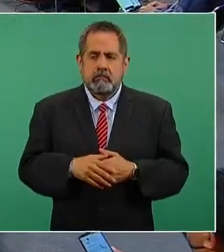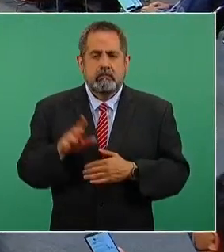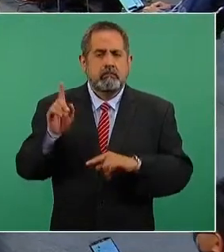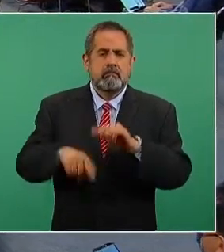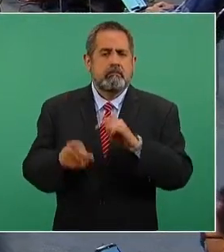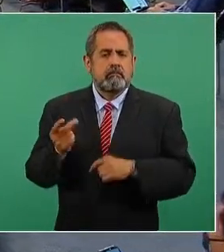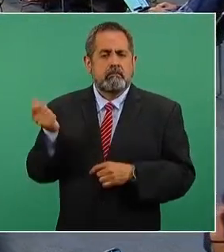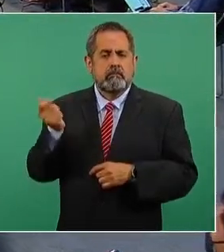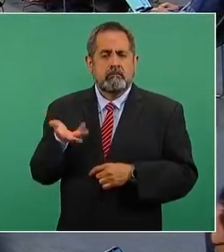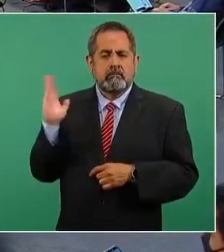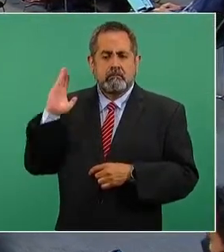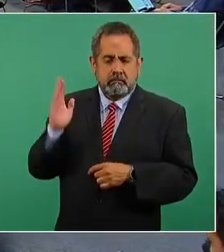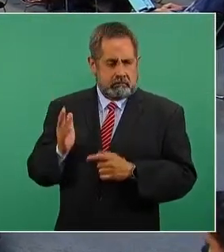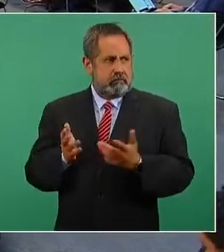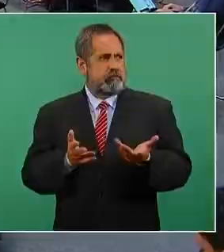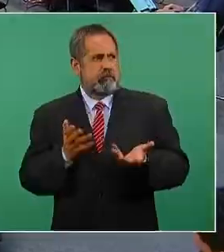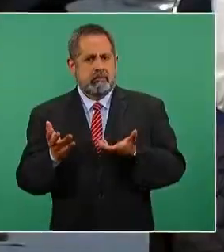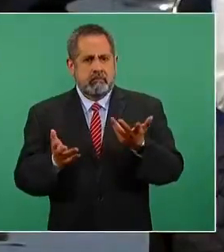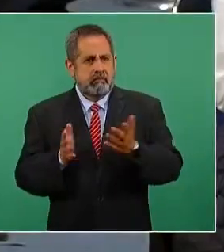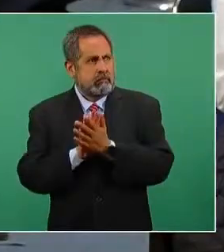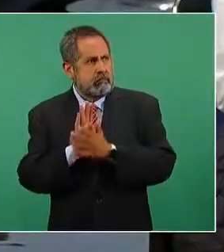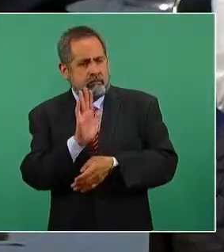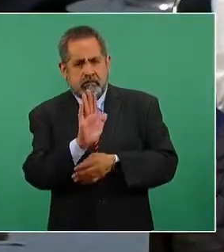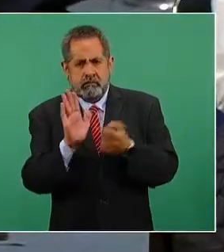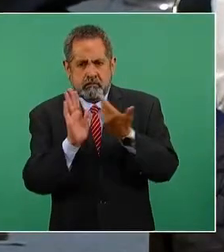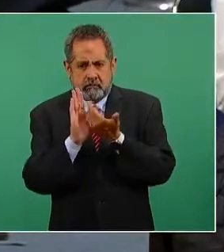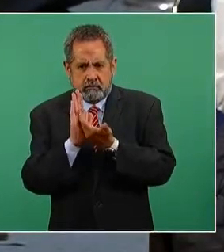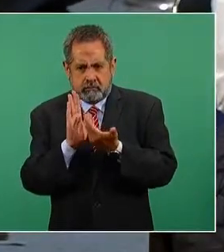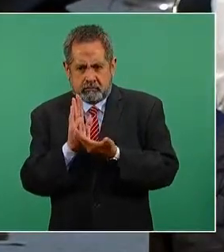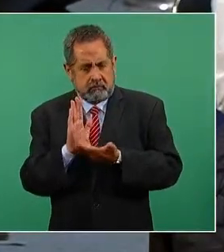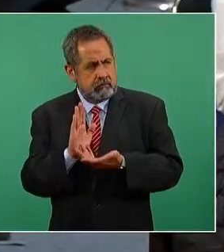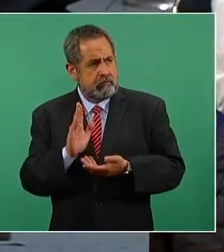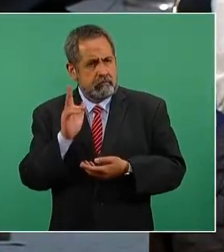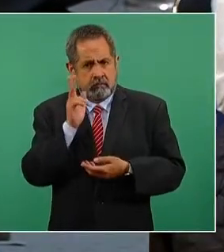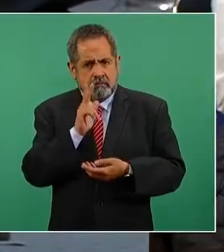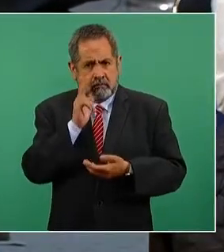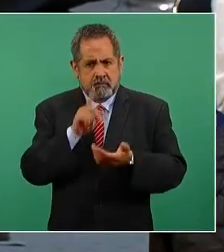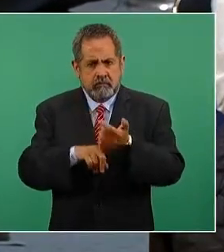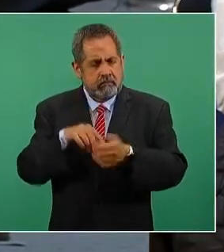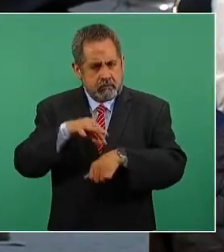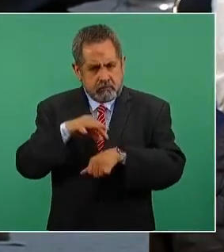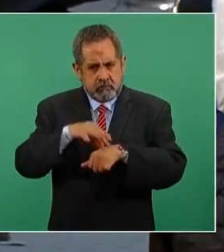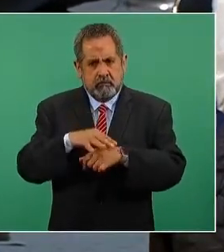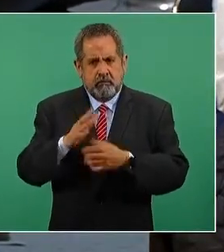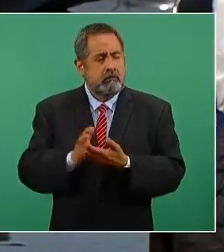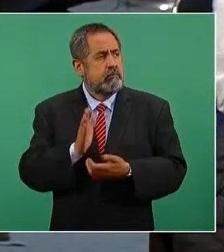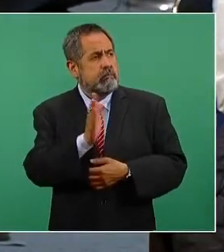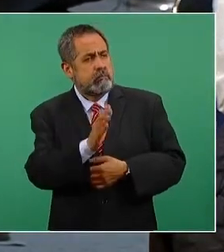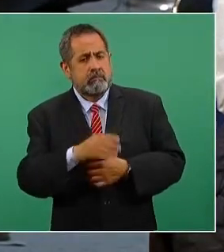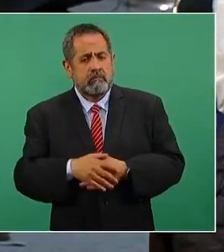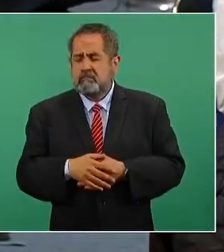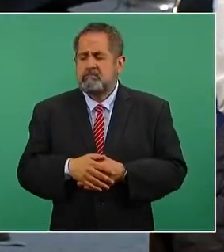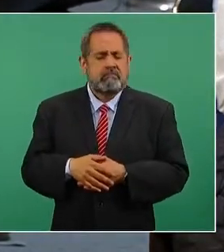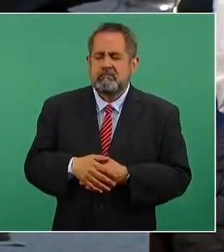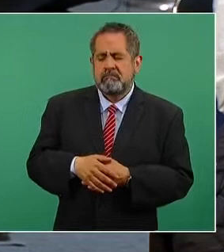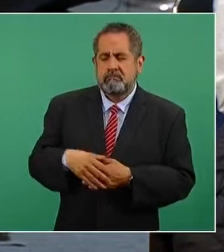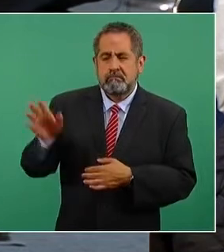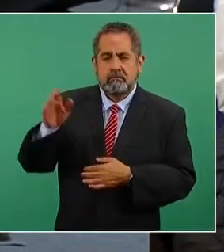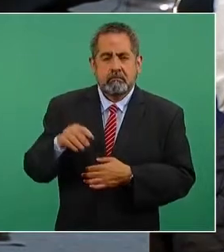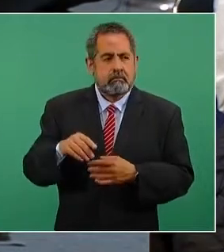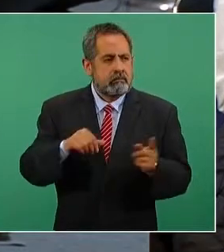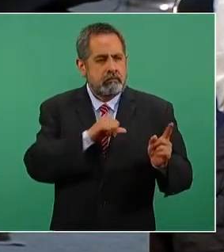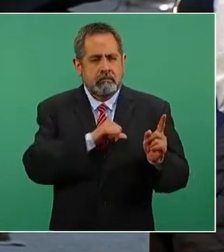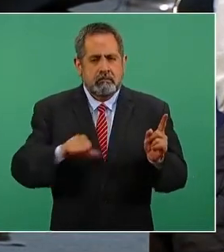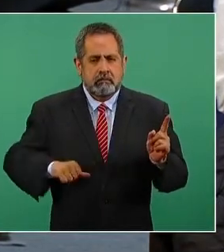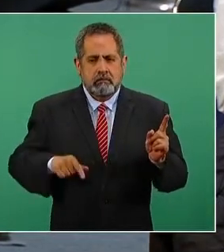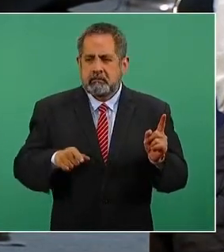había sido despedido pese a presentar sus justificantes médicos Esto declara él por órdenes del alcalde, ya que hay un tema